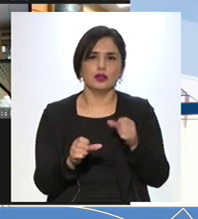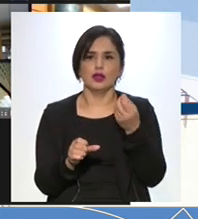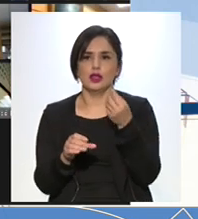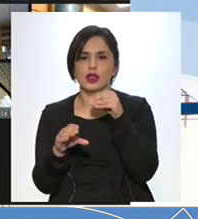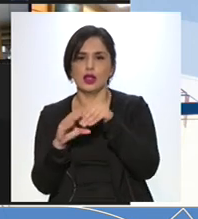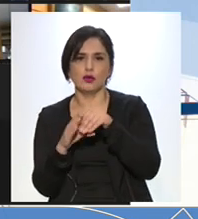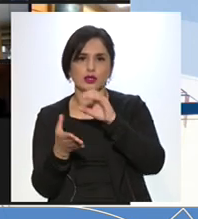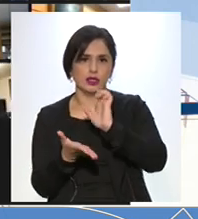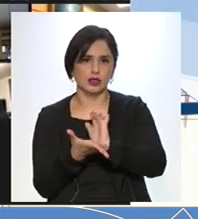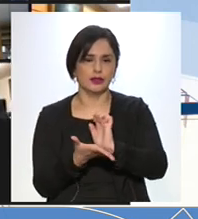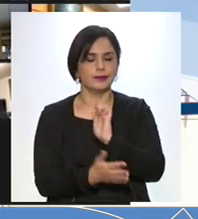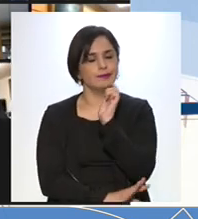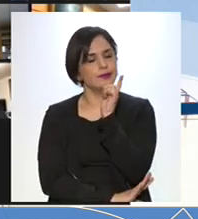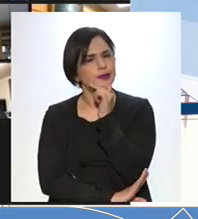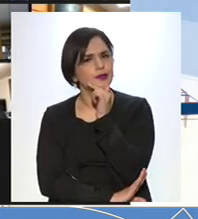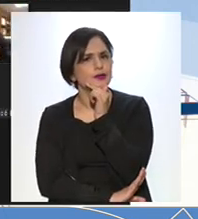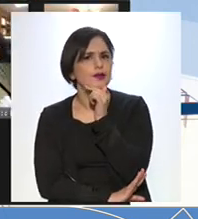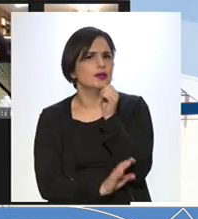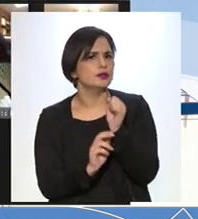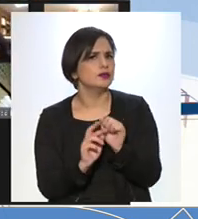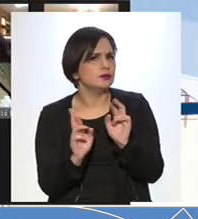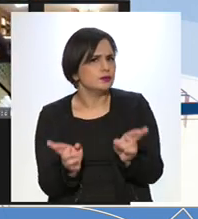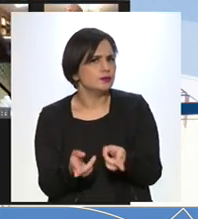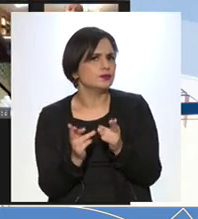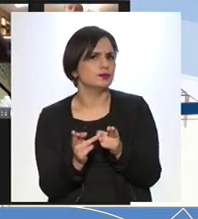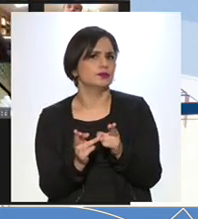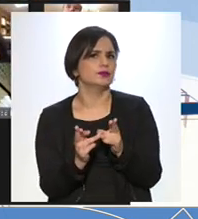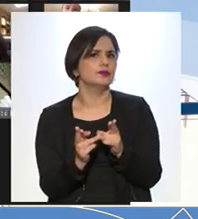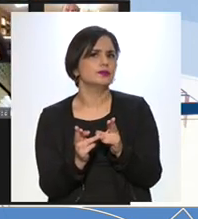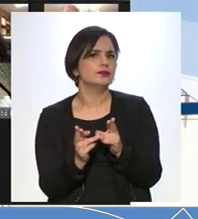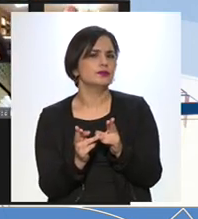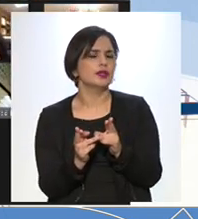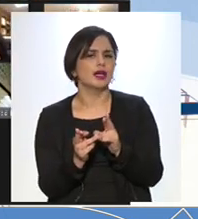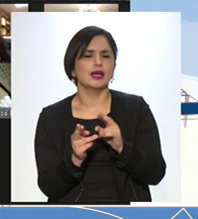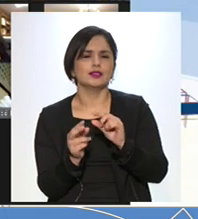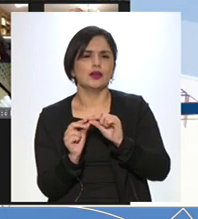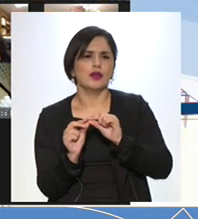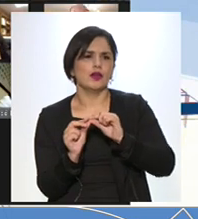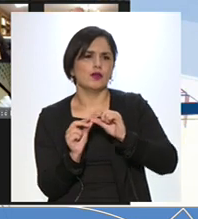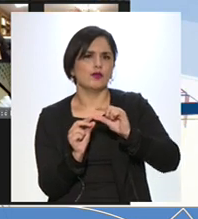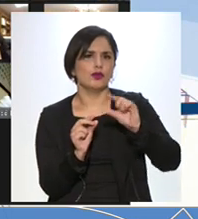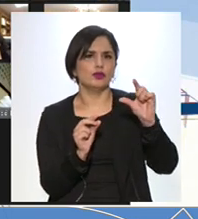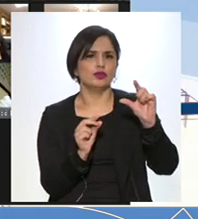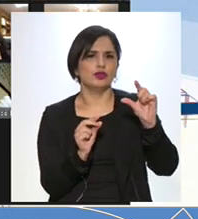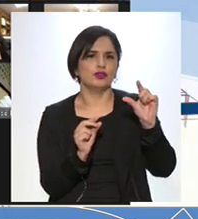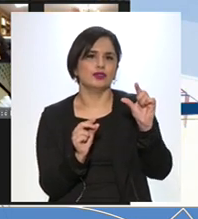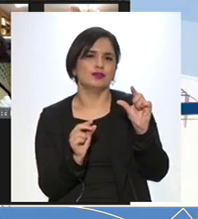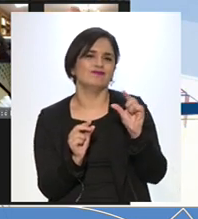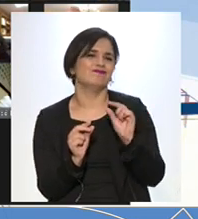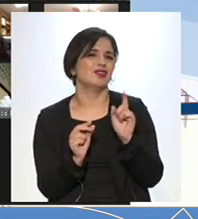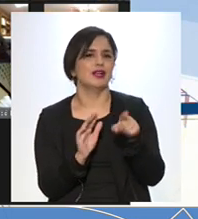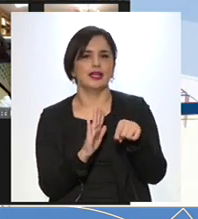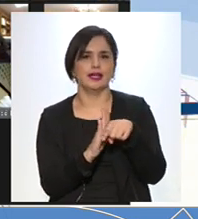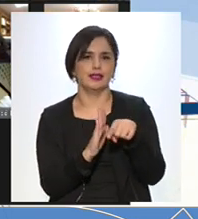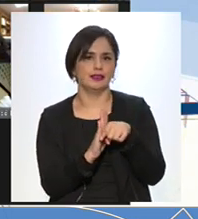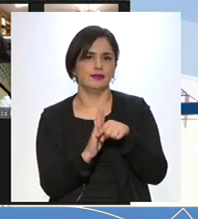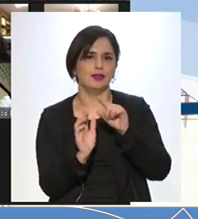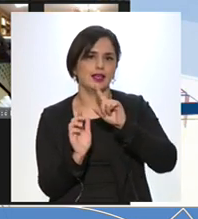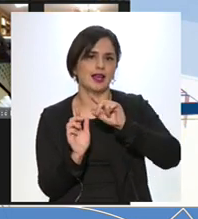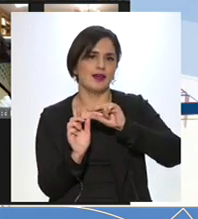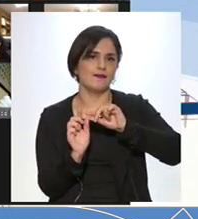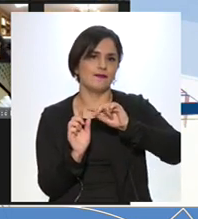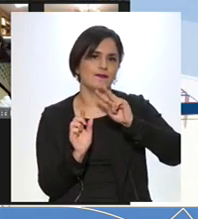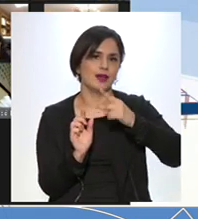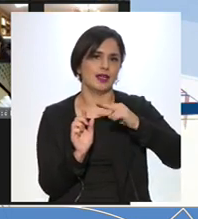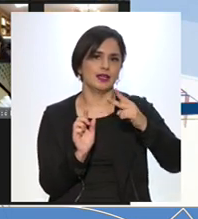la incertidumbre sobre la capacidad de recomponerlo han llevado a una adversa evolución de las variables financieras locales. Es así como el